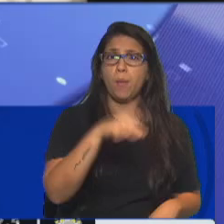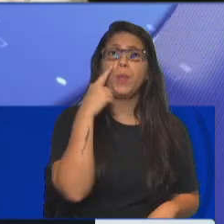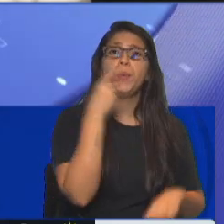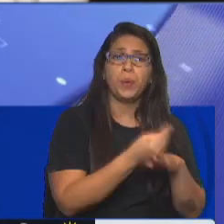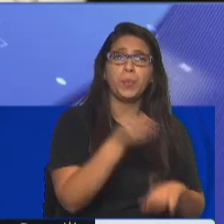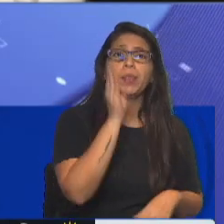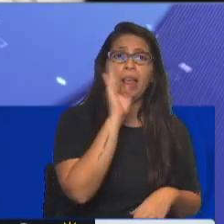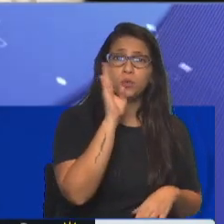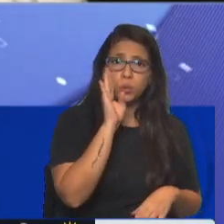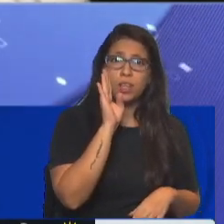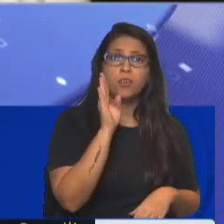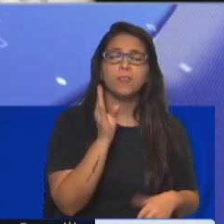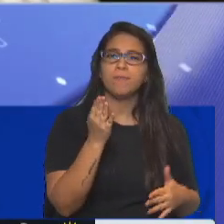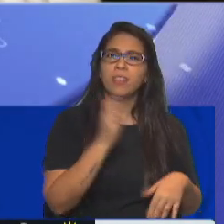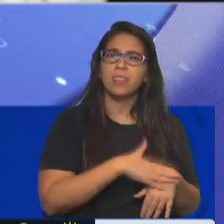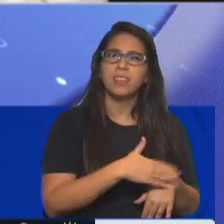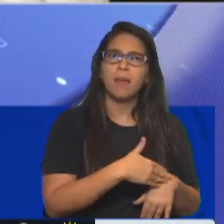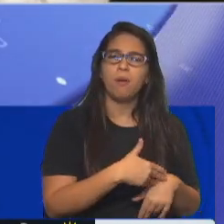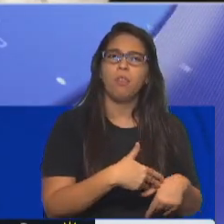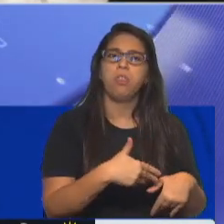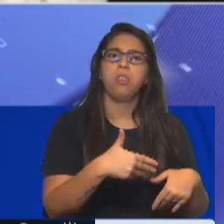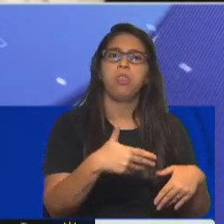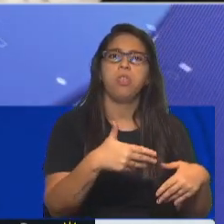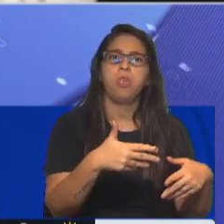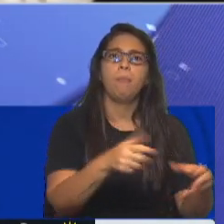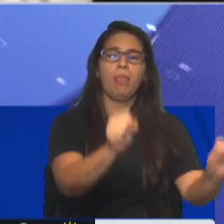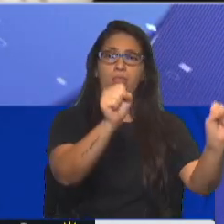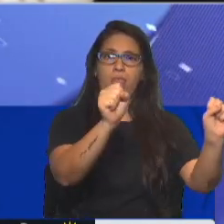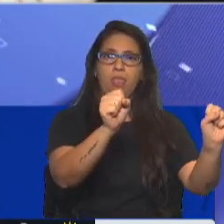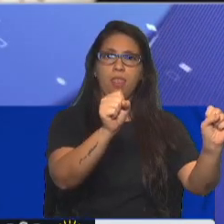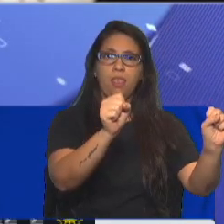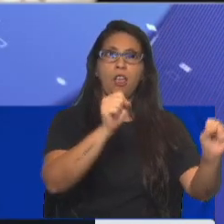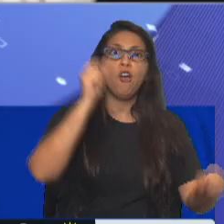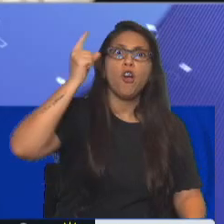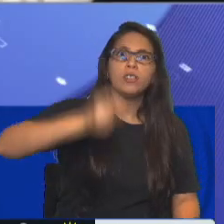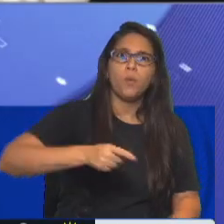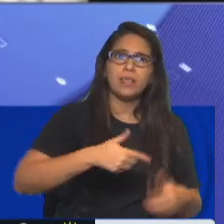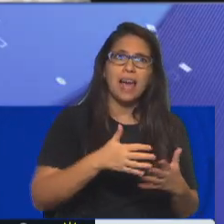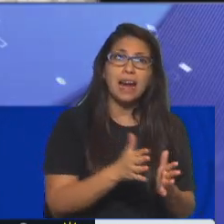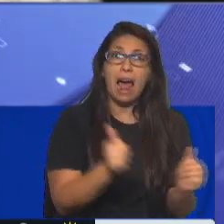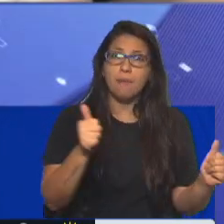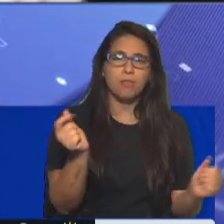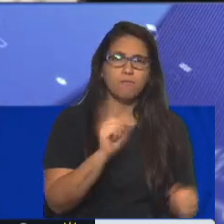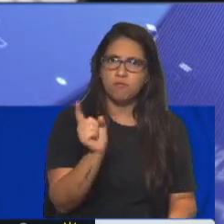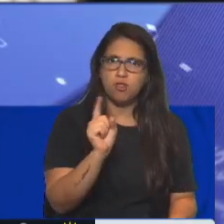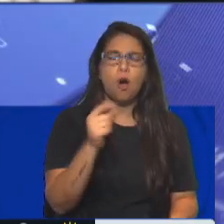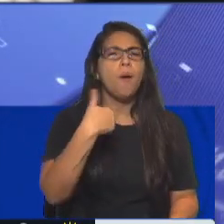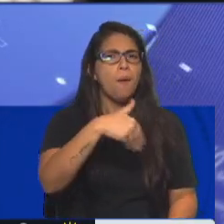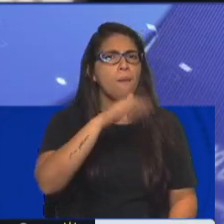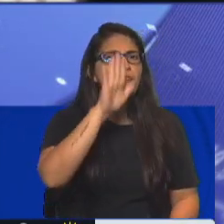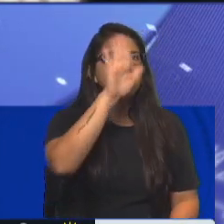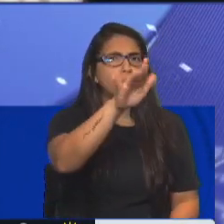¿no? La población de Estados Unidos reaccione tan rápidamente o vea las consecuencias tan rápidamente. No quiero decir que no las vaya a